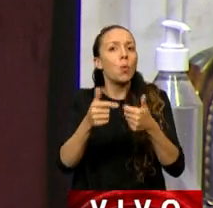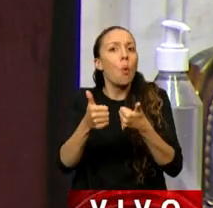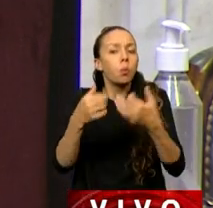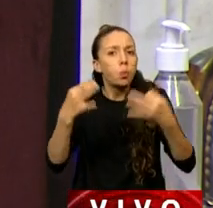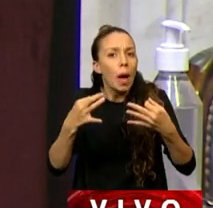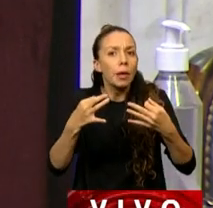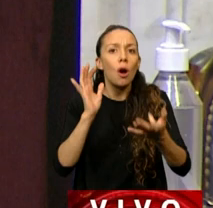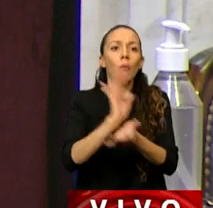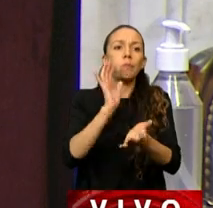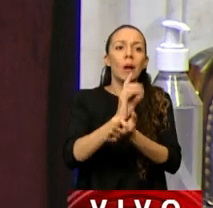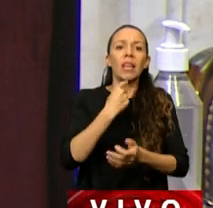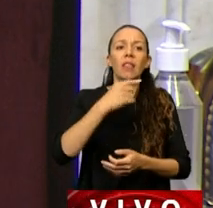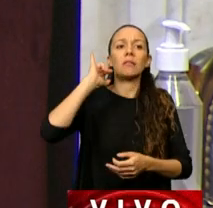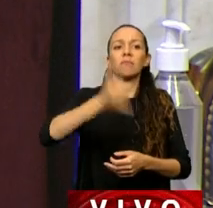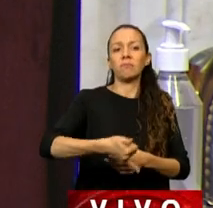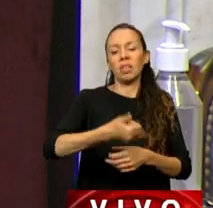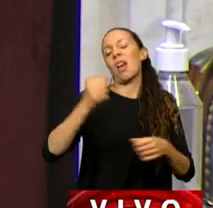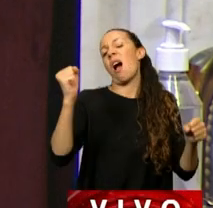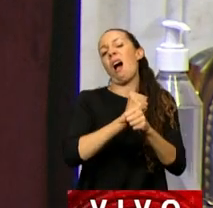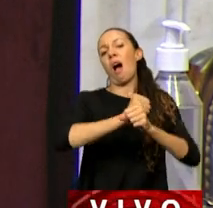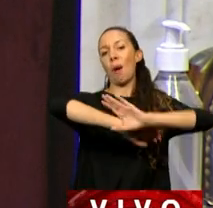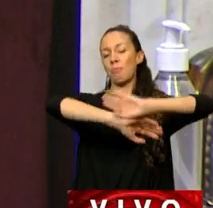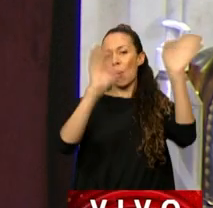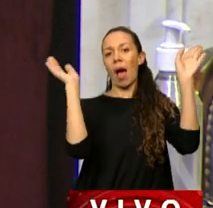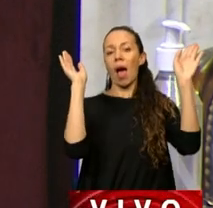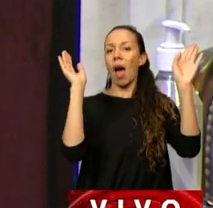aprobar algo que no está bien hecho, algo